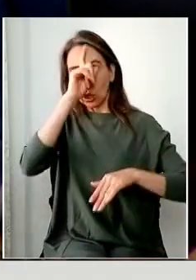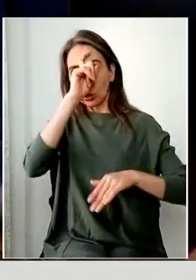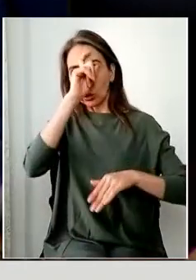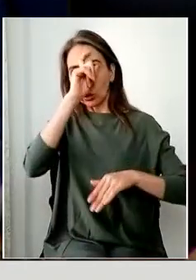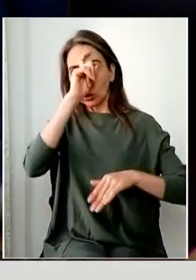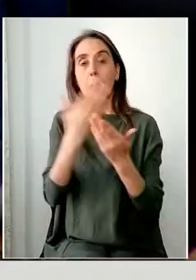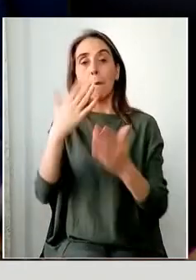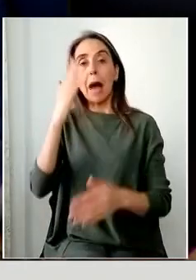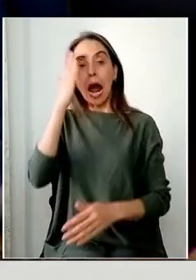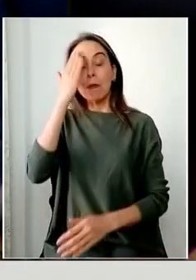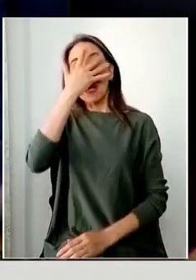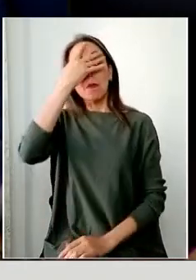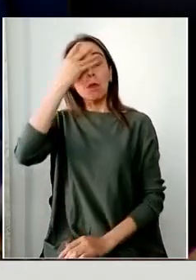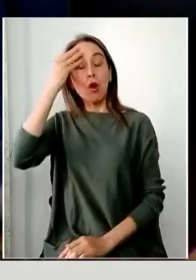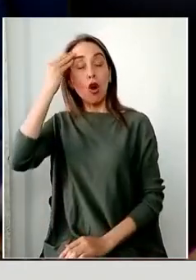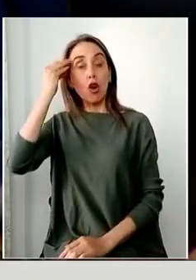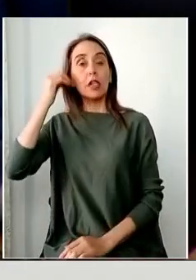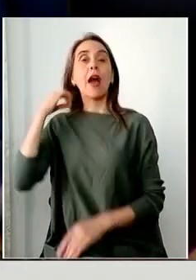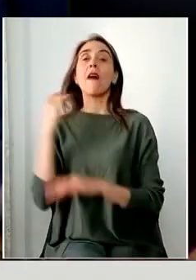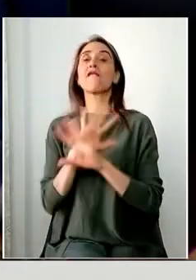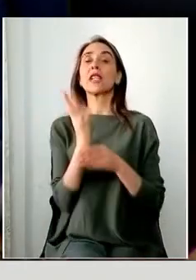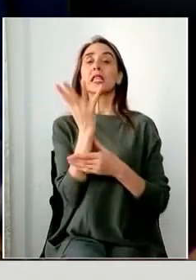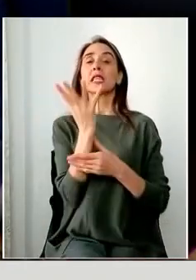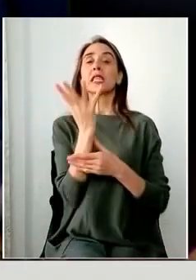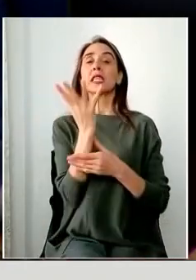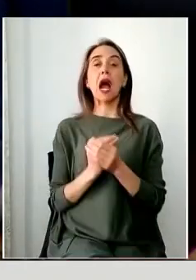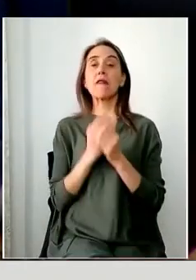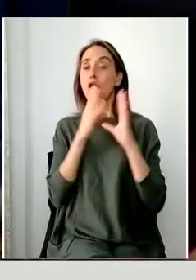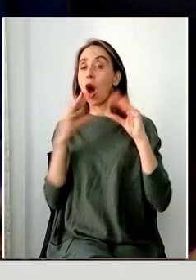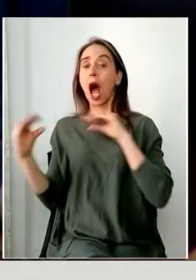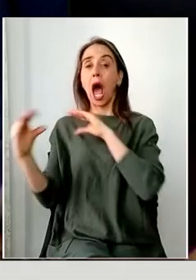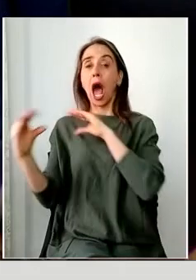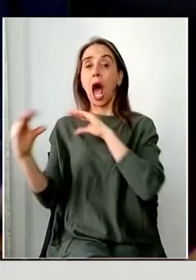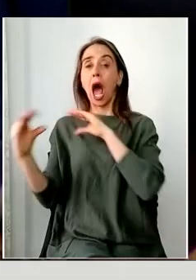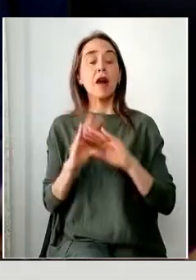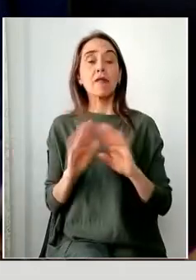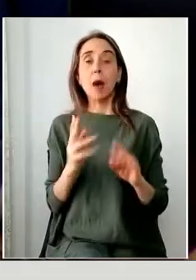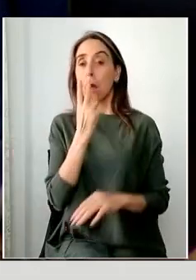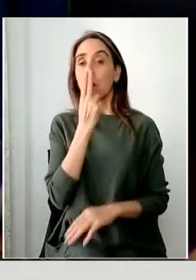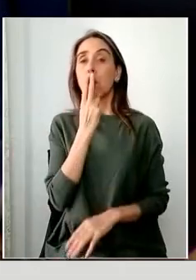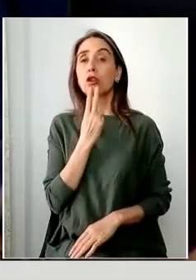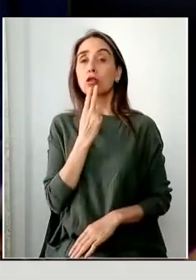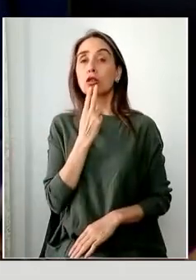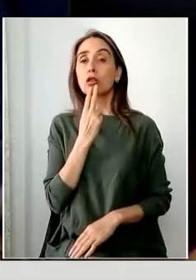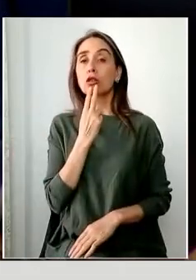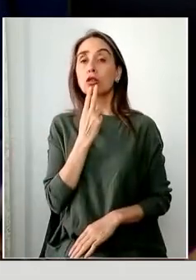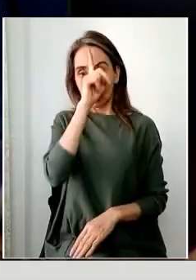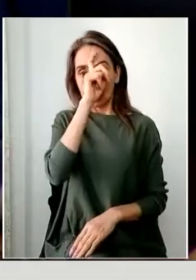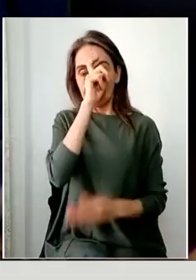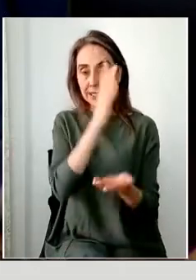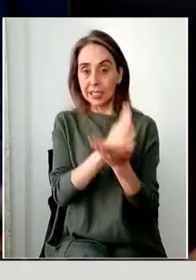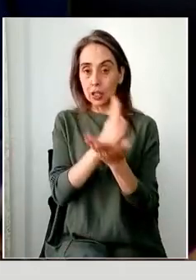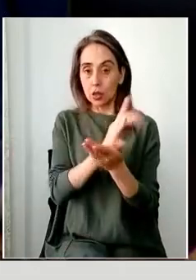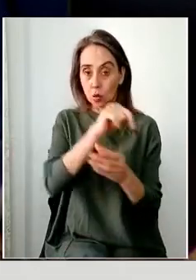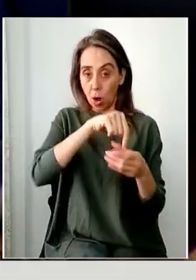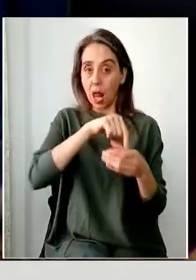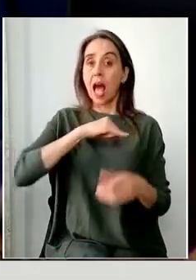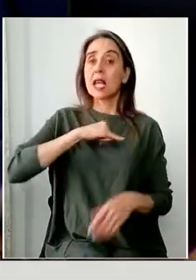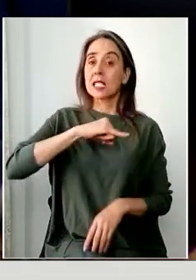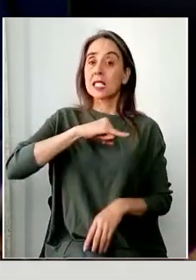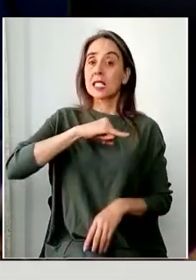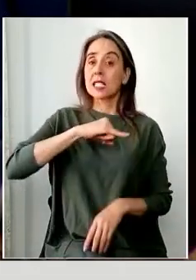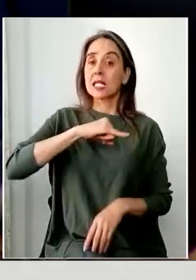presidenta, porque hemos dejado de hablar de esto. Y en Puerto Montt esta escuela hospitalaria sigue funcionando y recibiendo niños